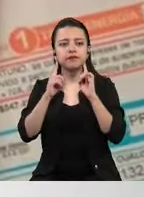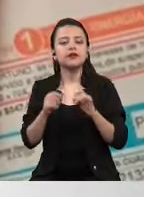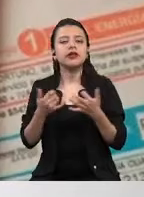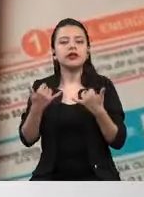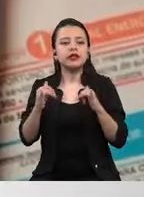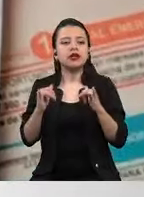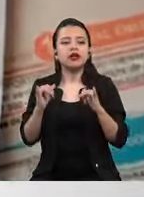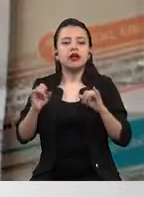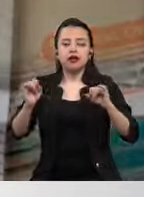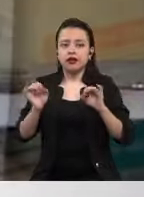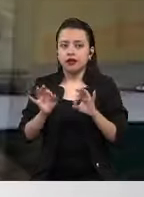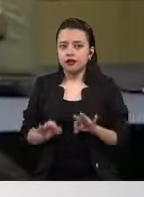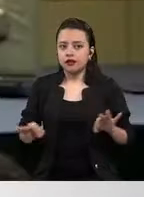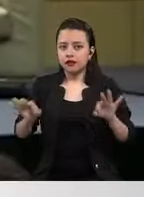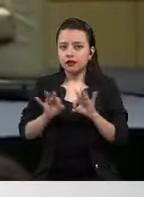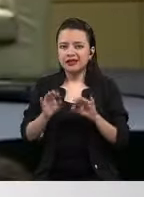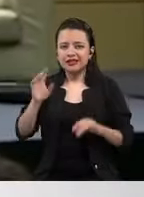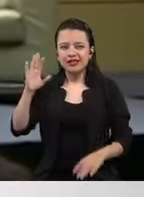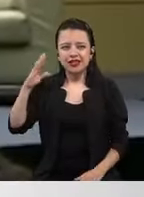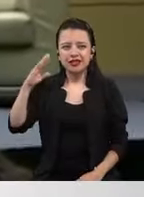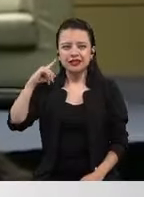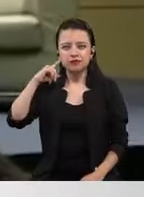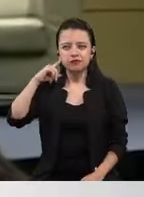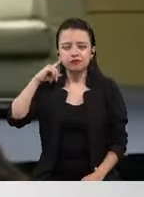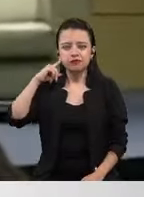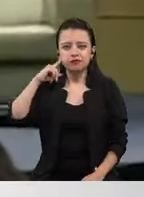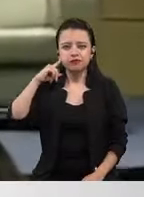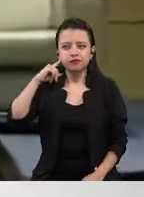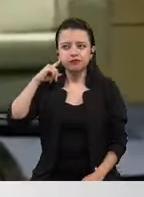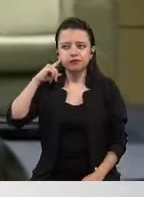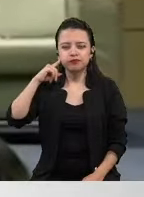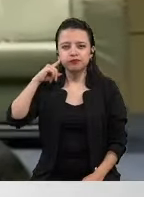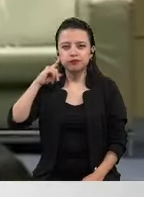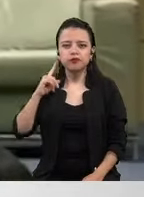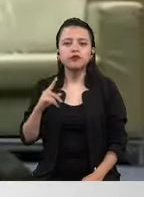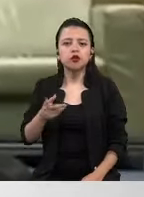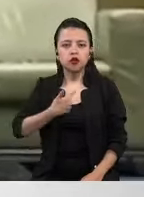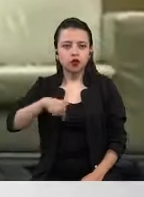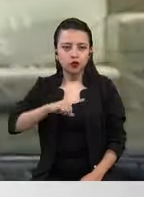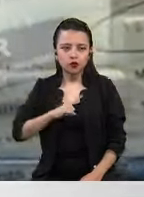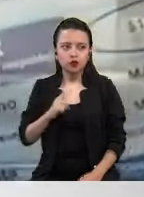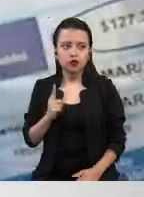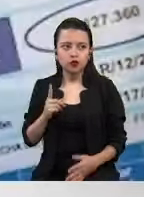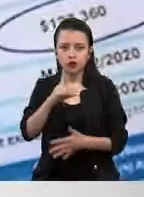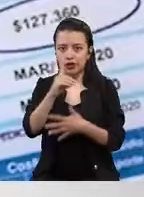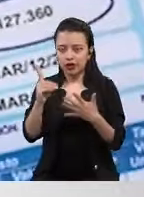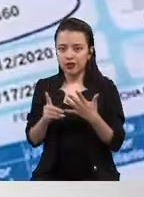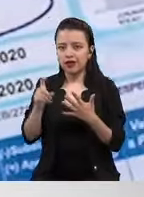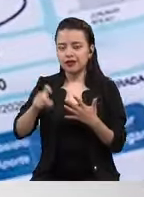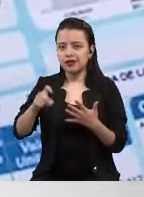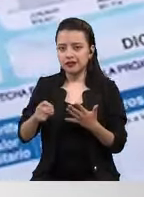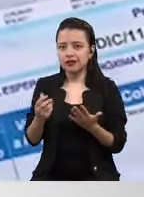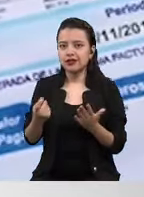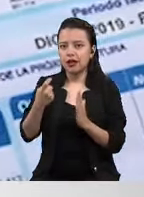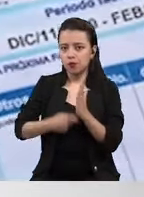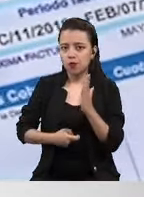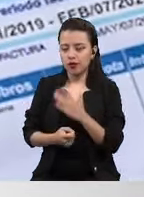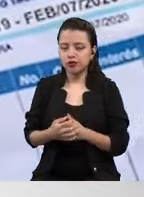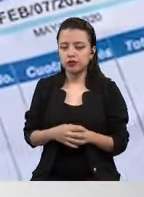importancia de la nosotros vivimos de los impuestos o sea si la di no recauda los impuestos no hay